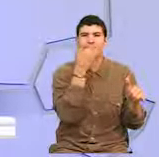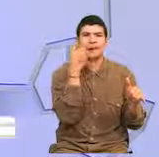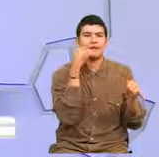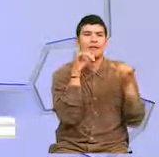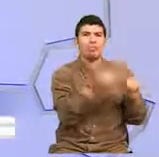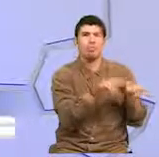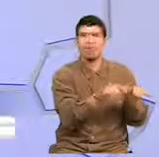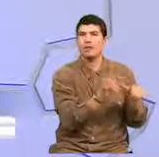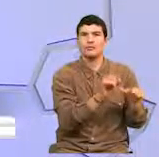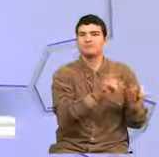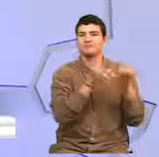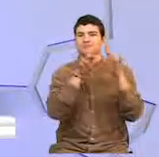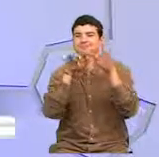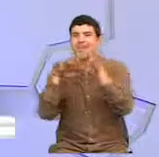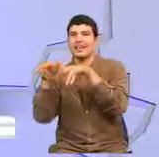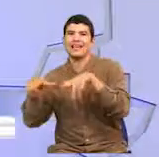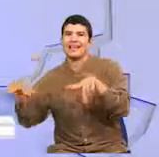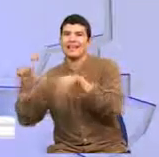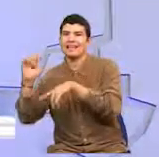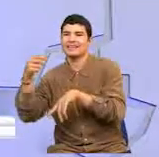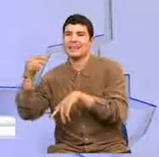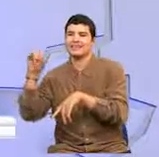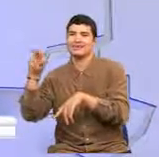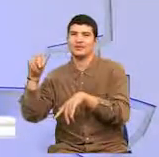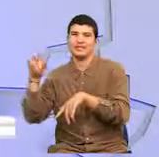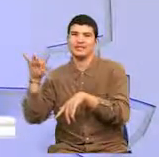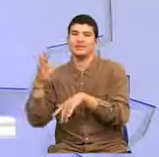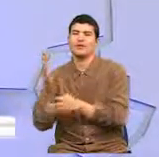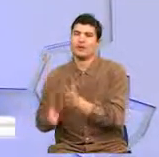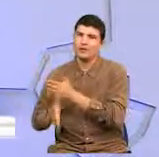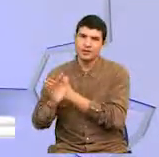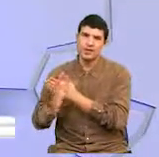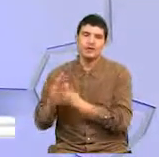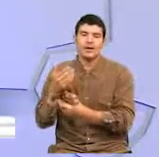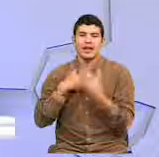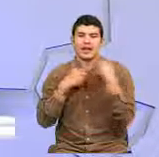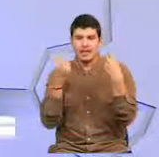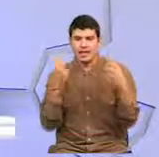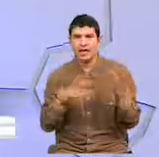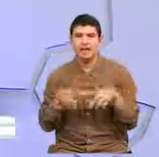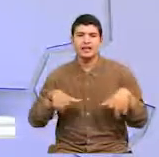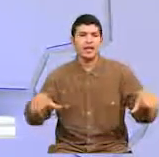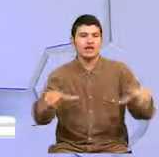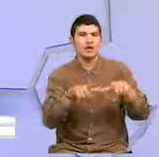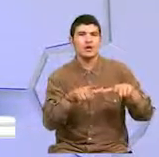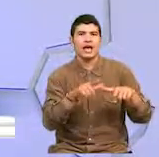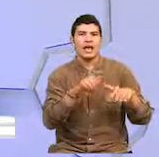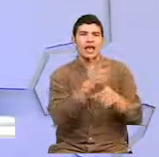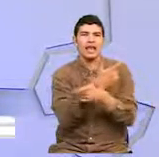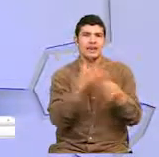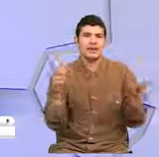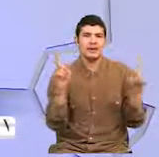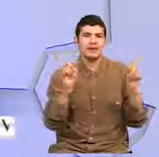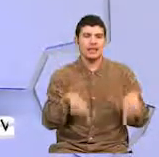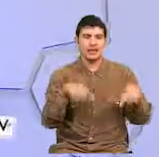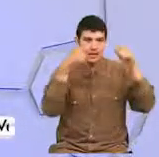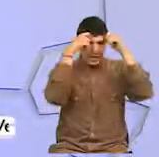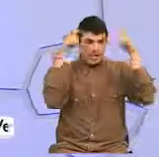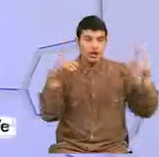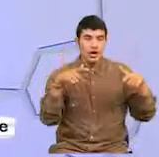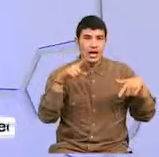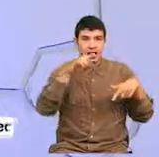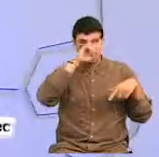proceso de paz, darle esa continuidad a esa dejación de armas y ya dejar unas zonas libres para que el Ejército Nacional y el Gobierno